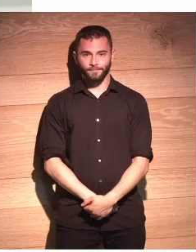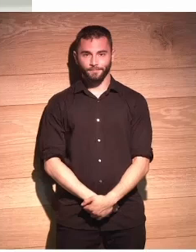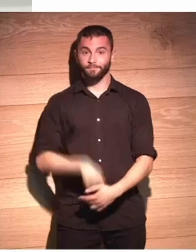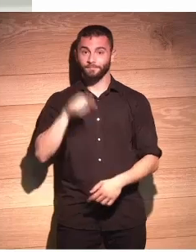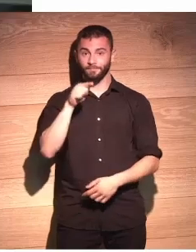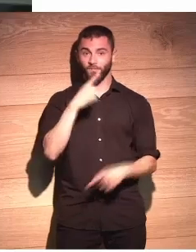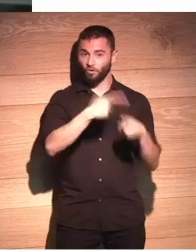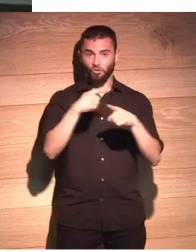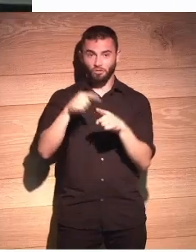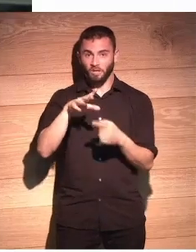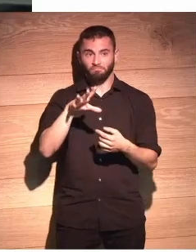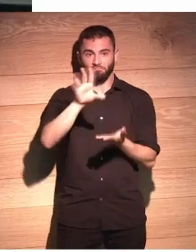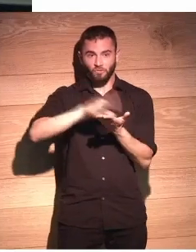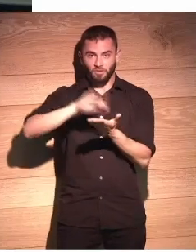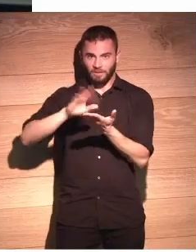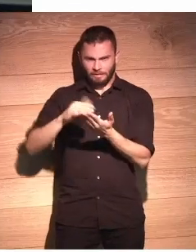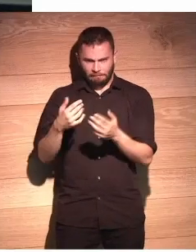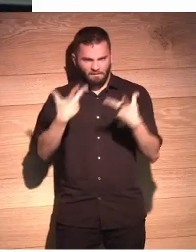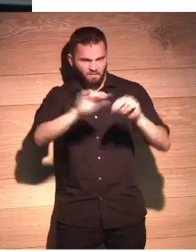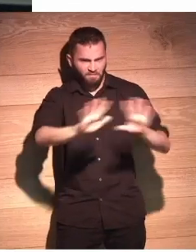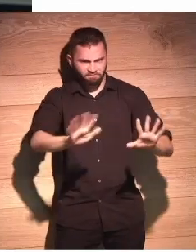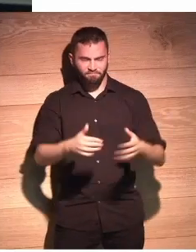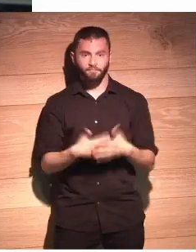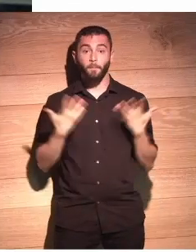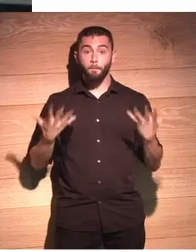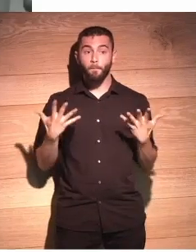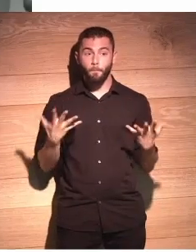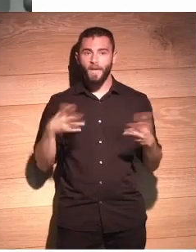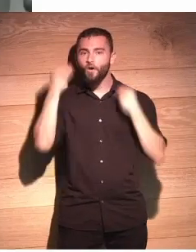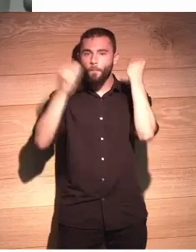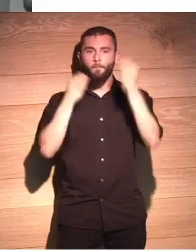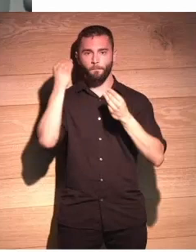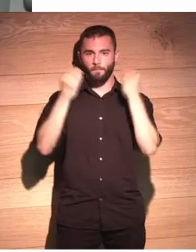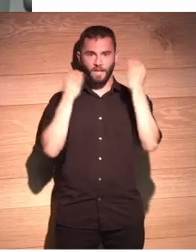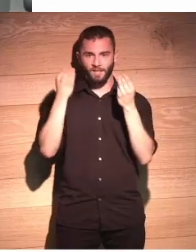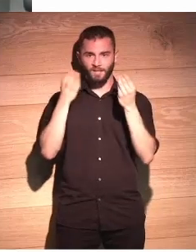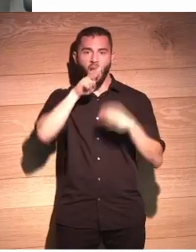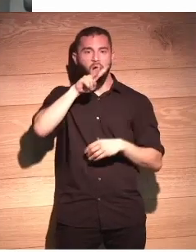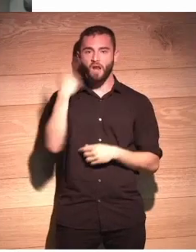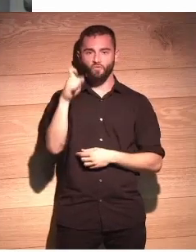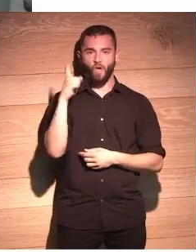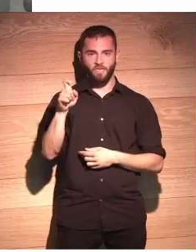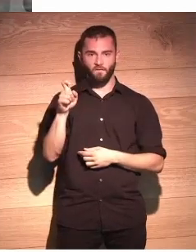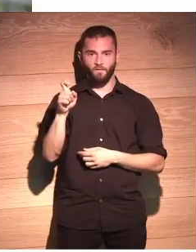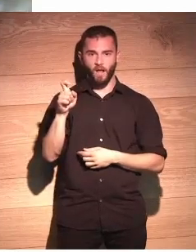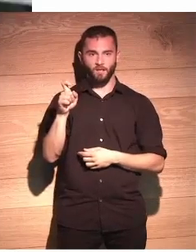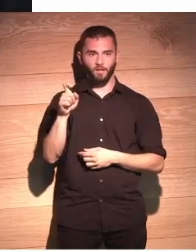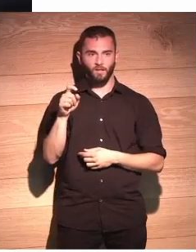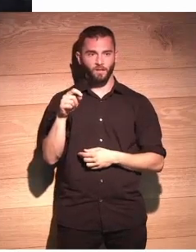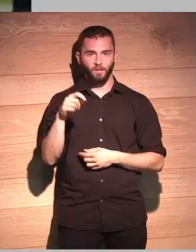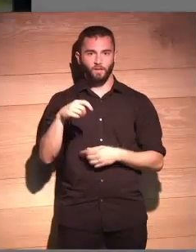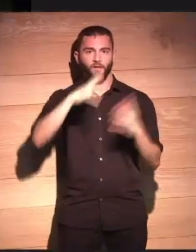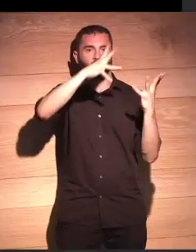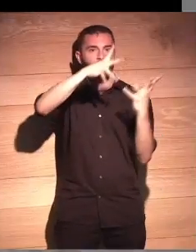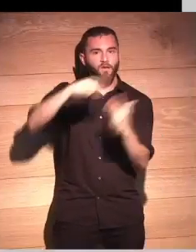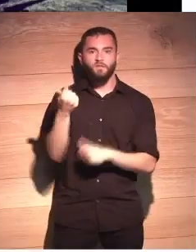Aquí va cogiendo cosas, lo vamos a quitar ya, pero piensa, porque no tiene que hablar, solo dice, ¿cuánto será todo esto que me estoy